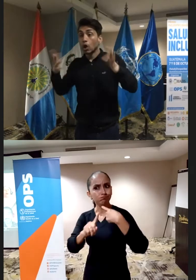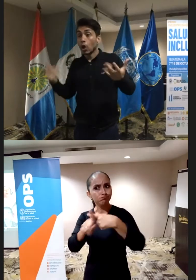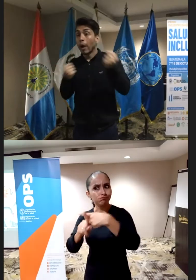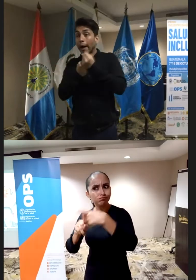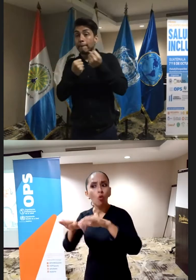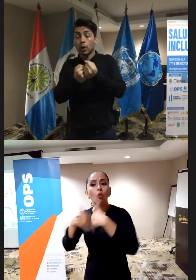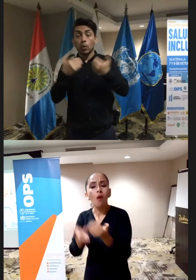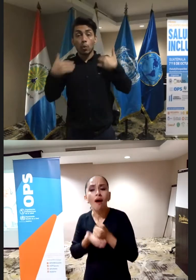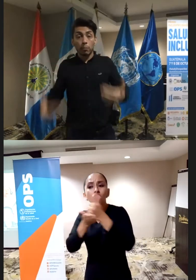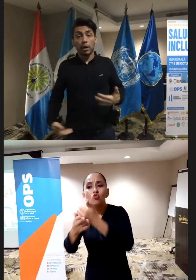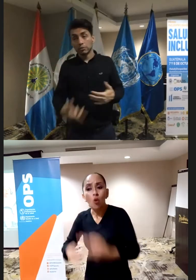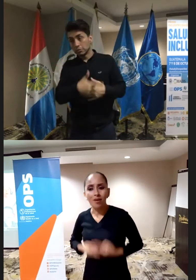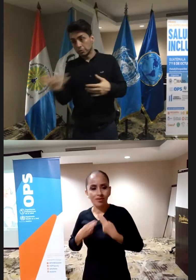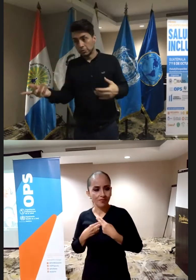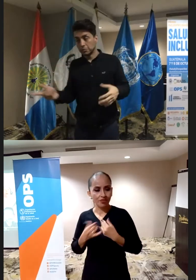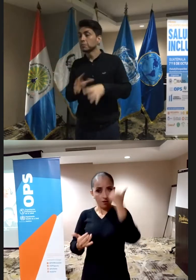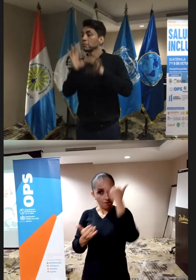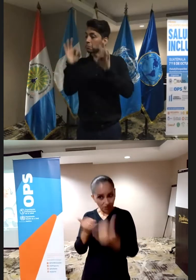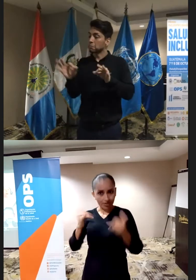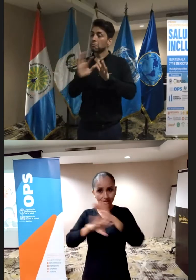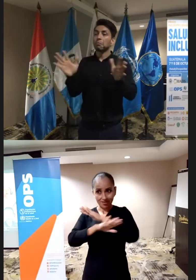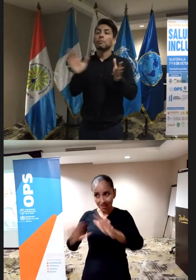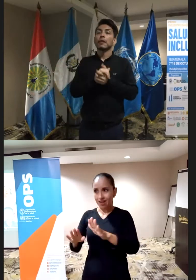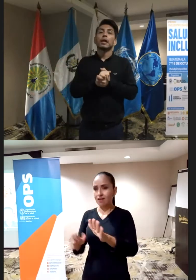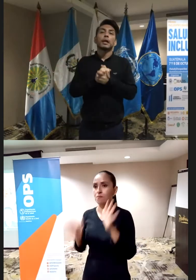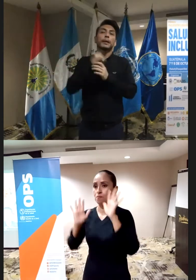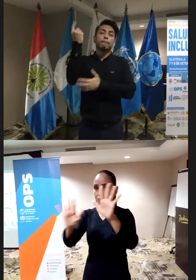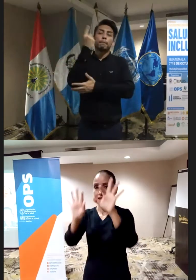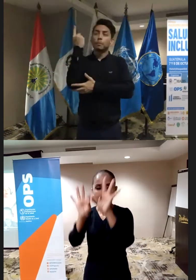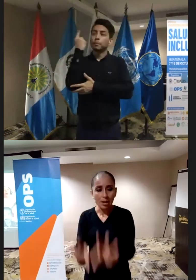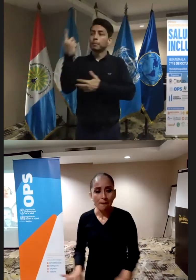humanitaria. Y para concluir, entonces, es muy importante